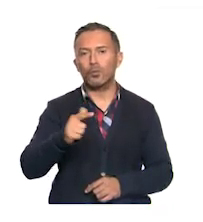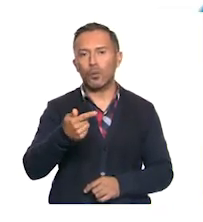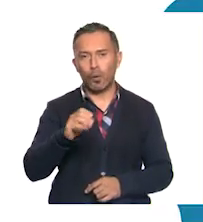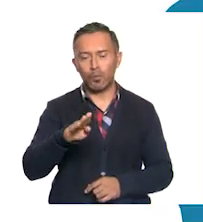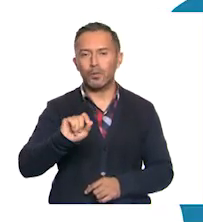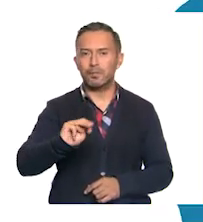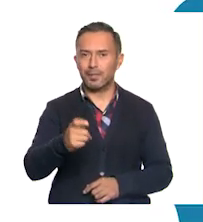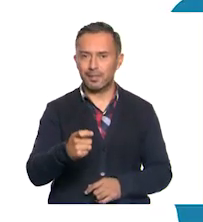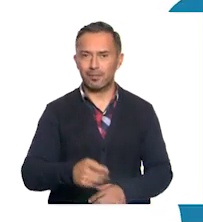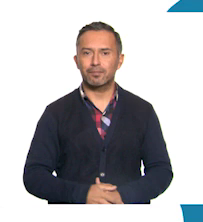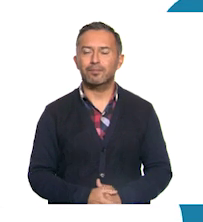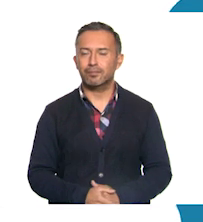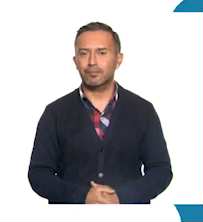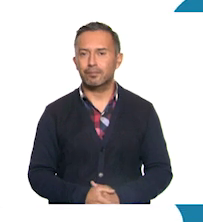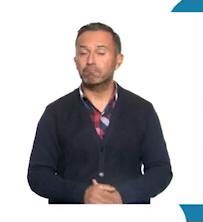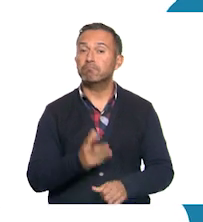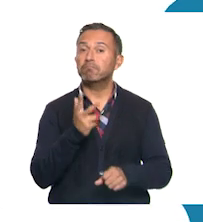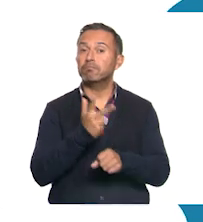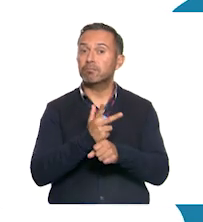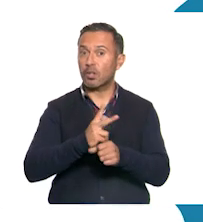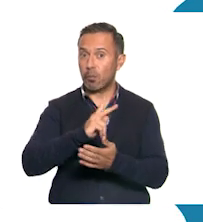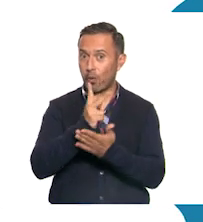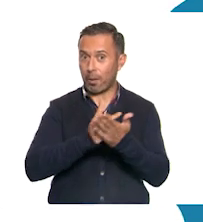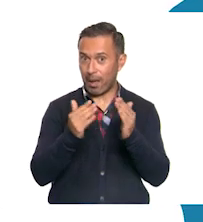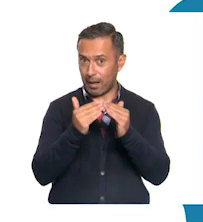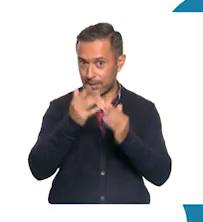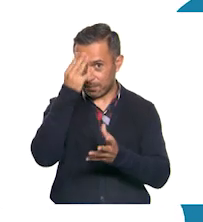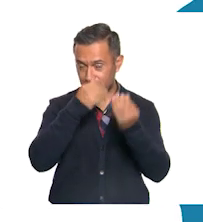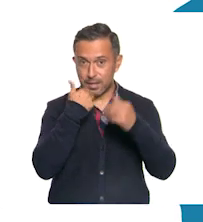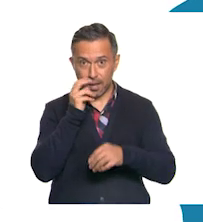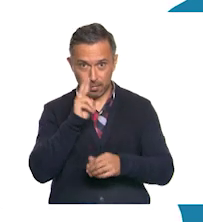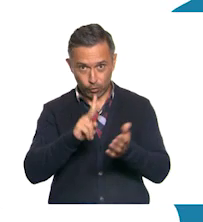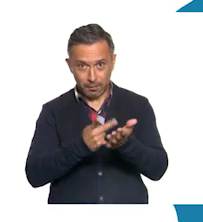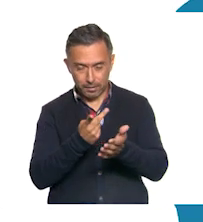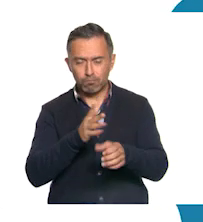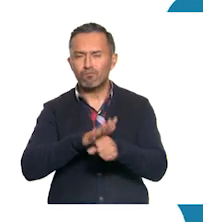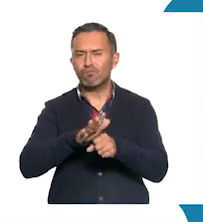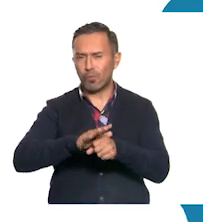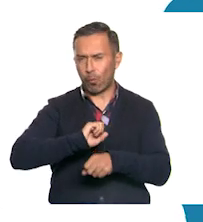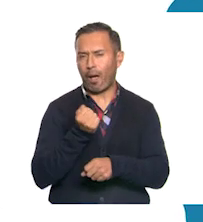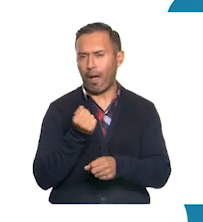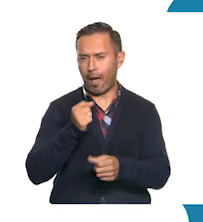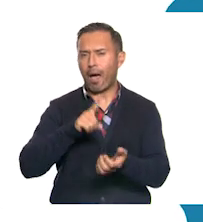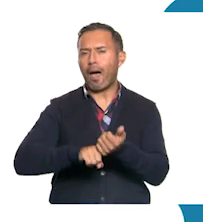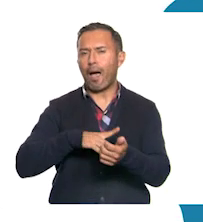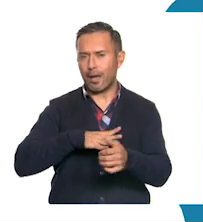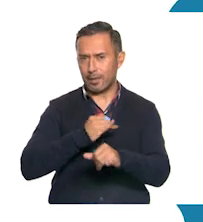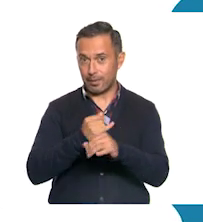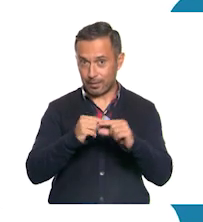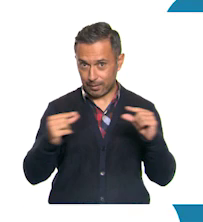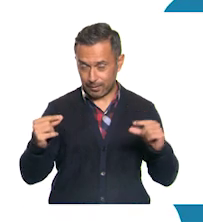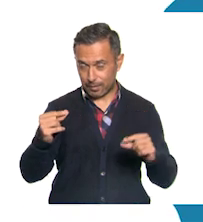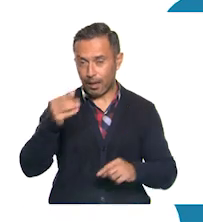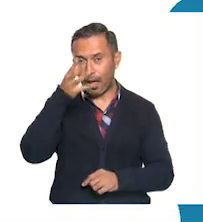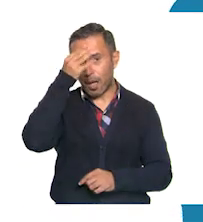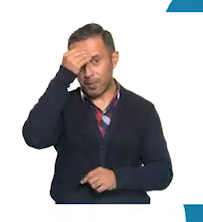conalitej.cep.gob.mx. Si quieres volver a ver los programas de Aprende en Casa, los puedes encontrar en la siguiente liga: